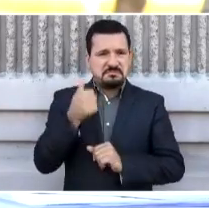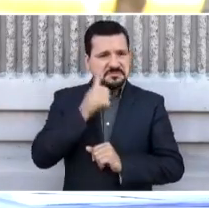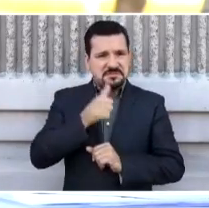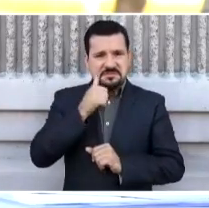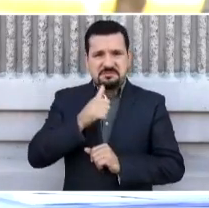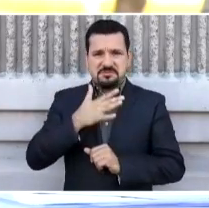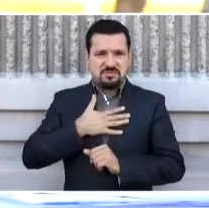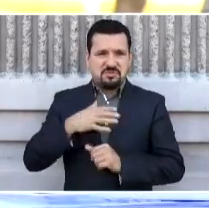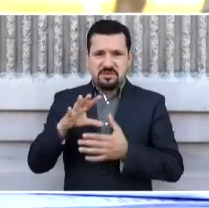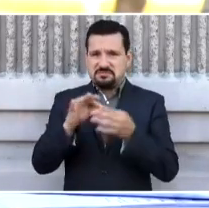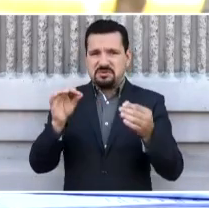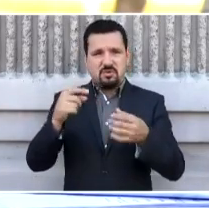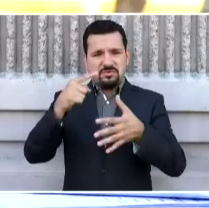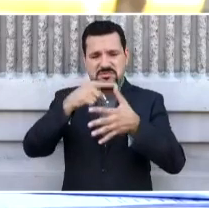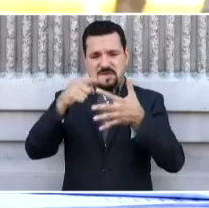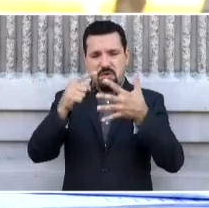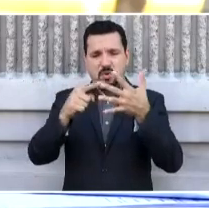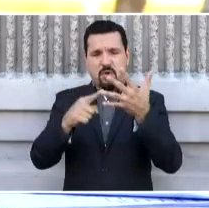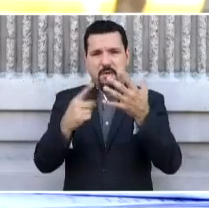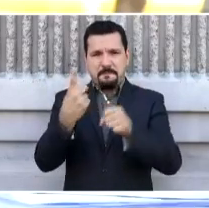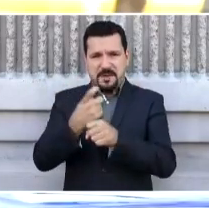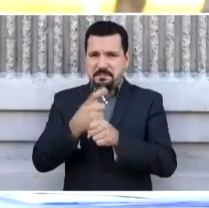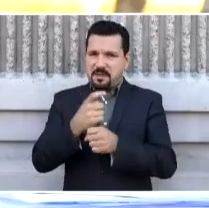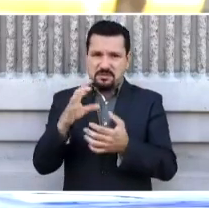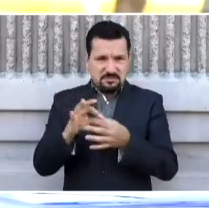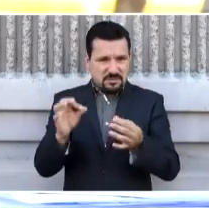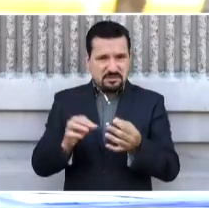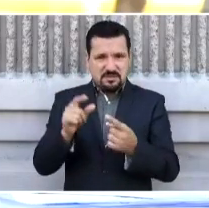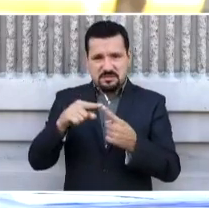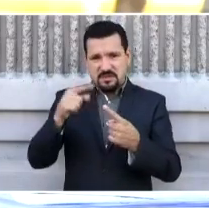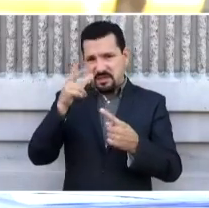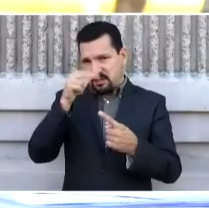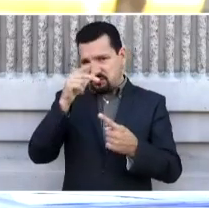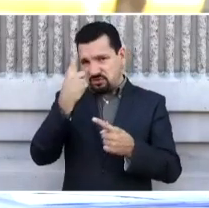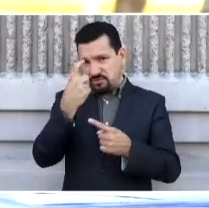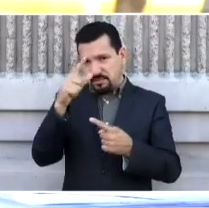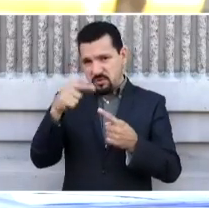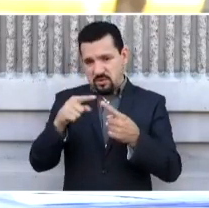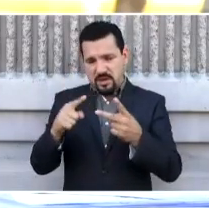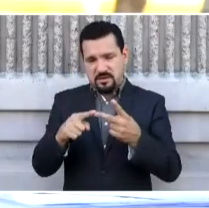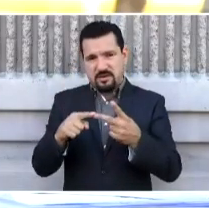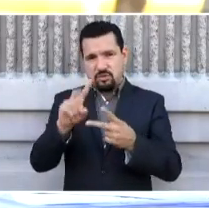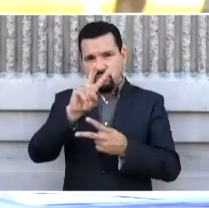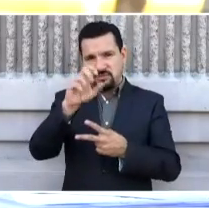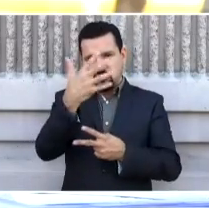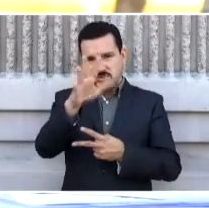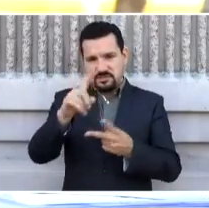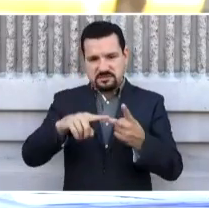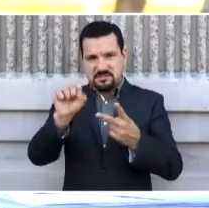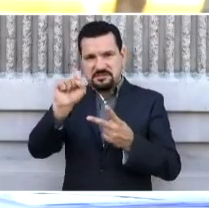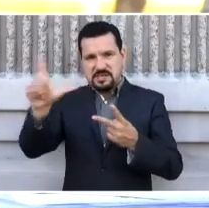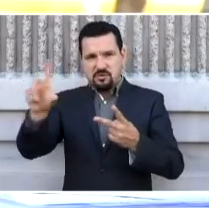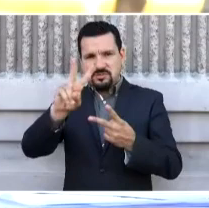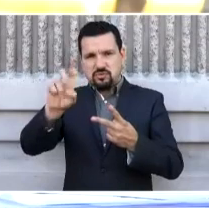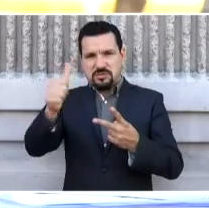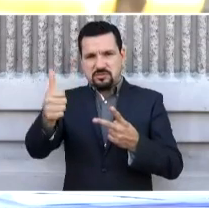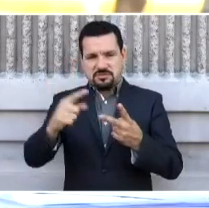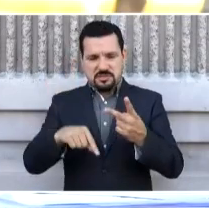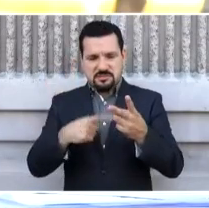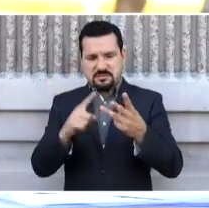los cinco primeros que tenemos, los repito, es Hermosillo, 210, San Luis Río Colorado,